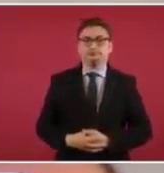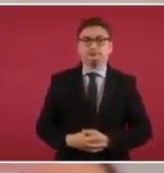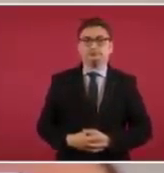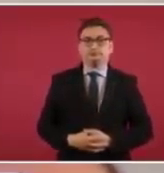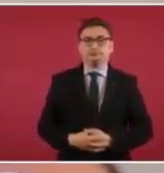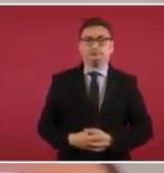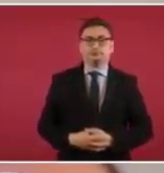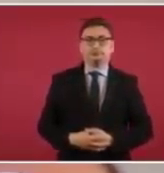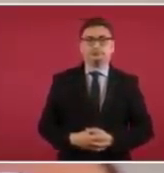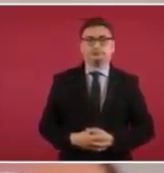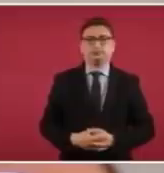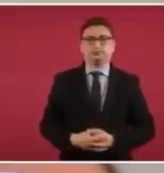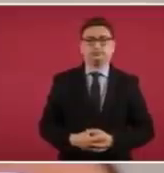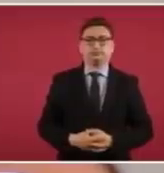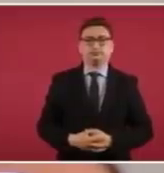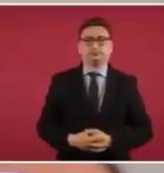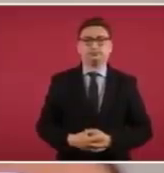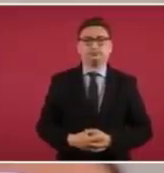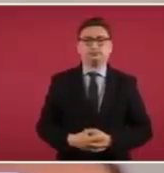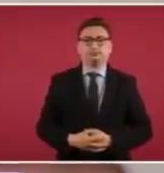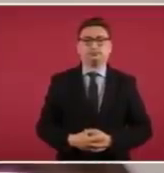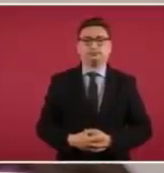no